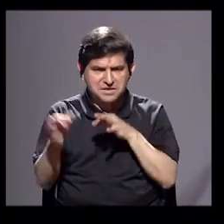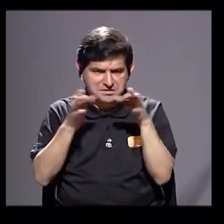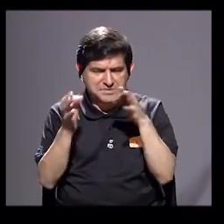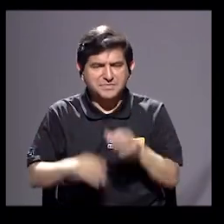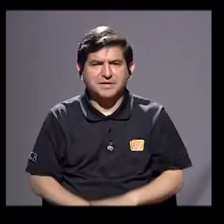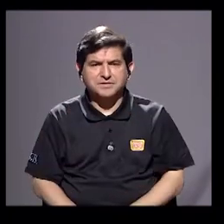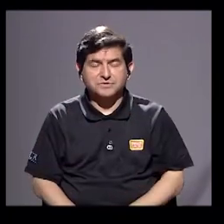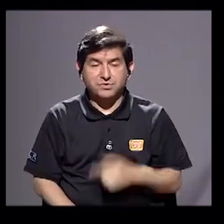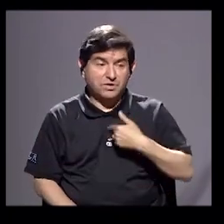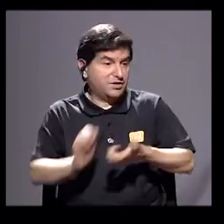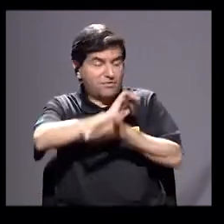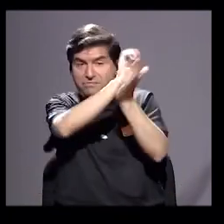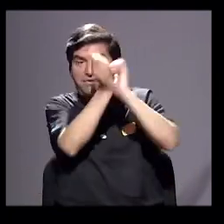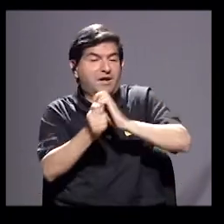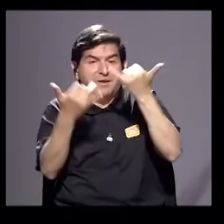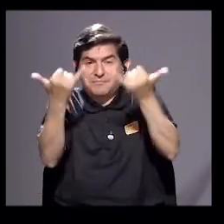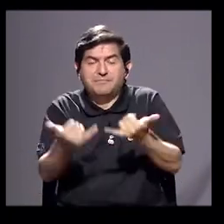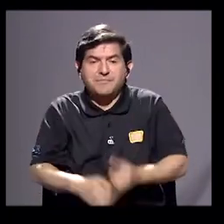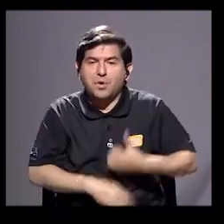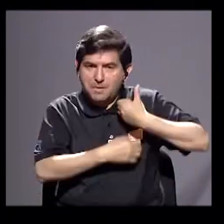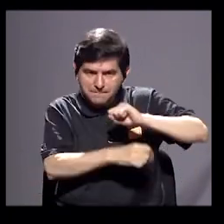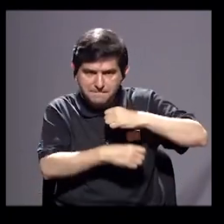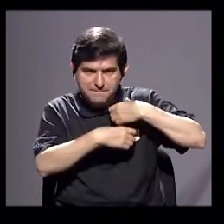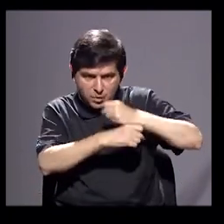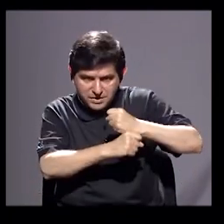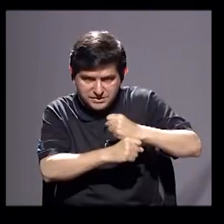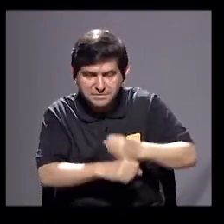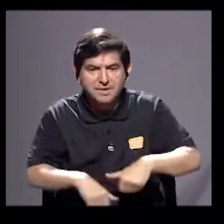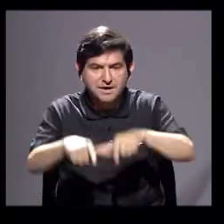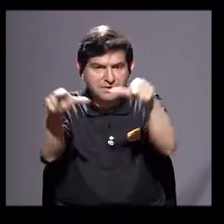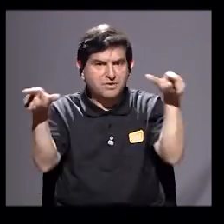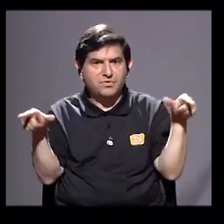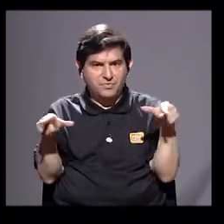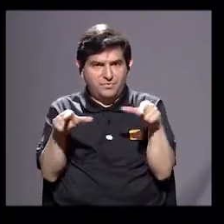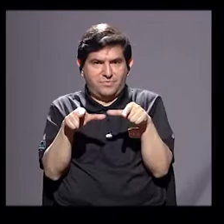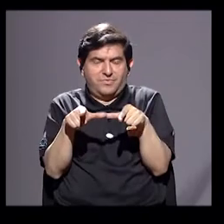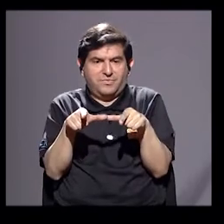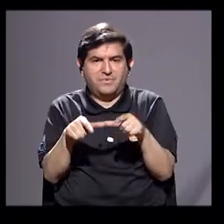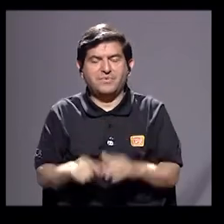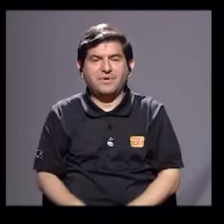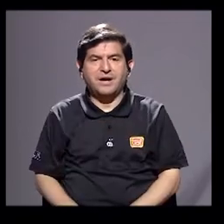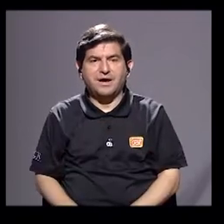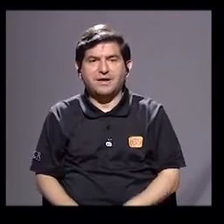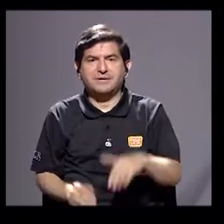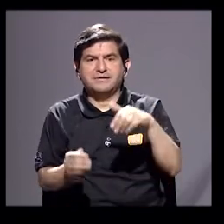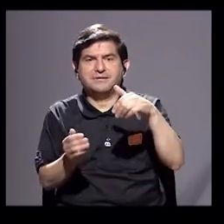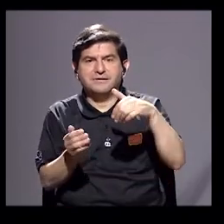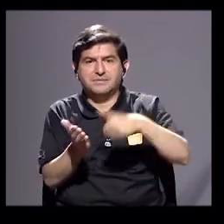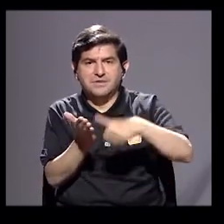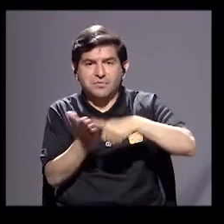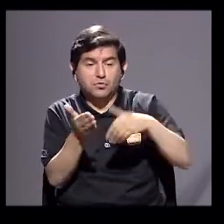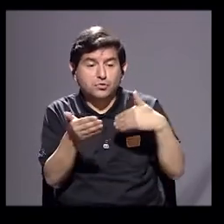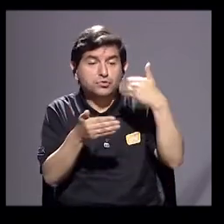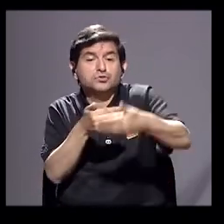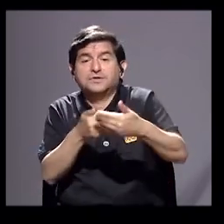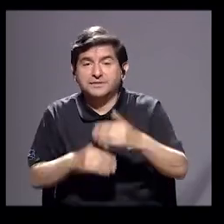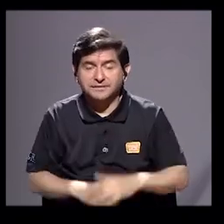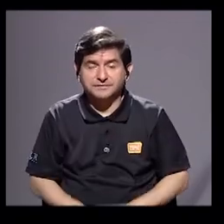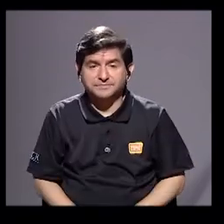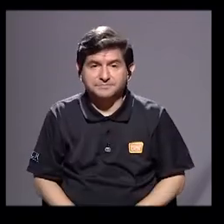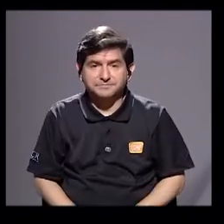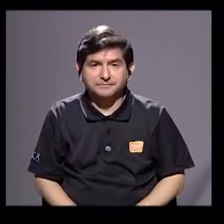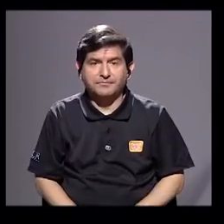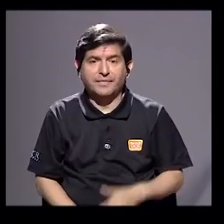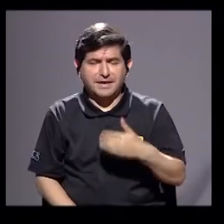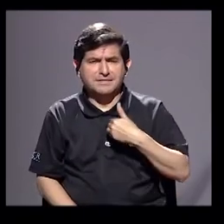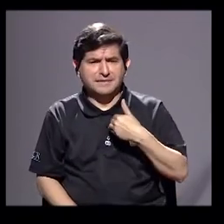va a dar un salto tremendo porque las municipalidades son territorio de elecciones muy recientemente ahorita vamos